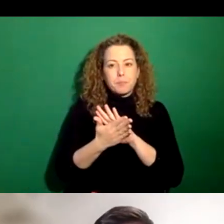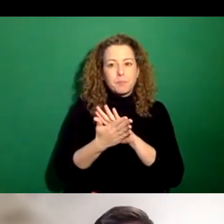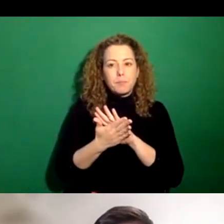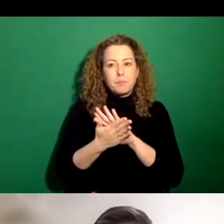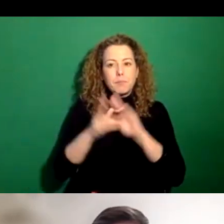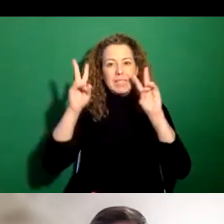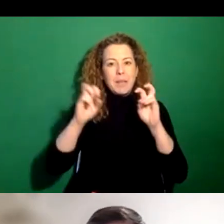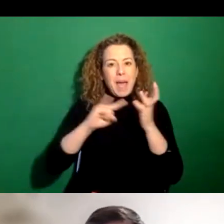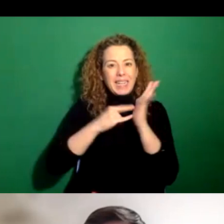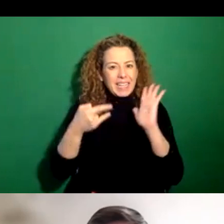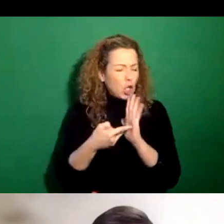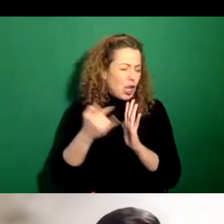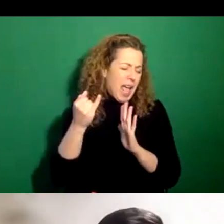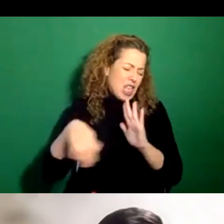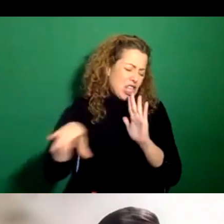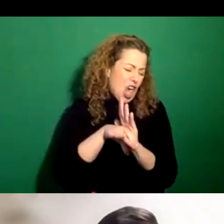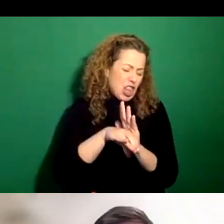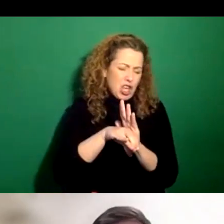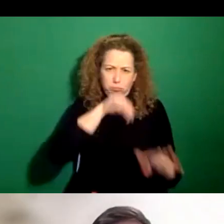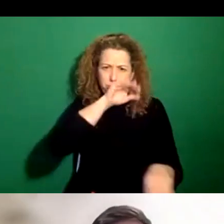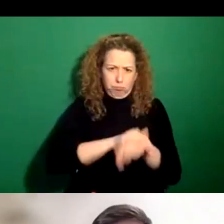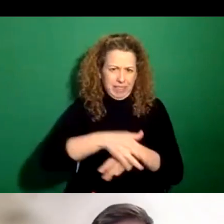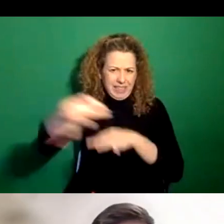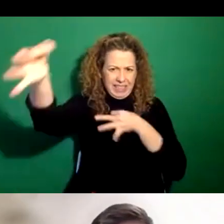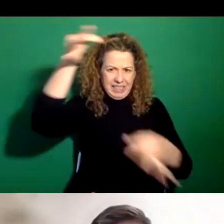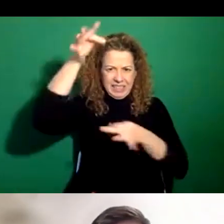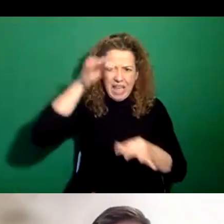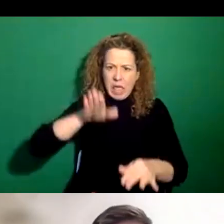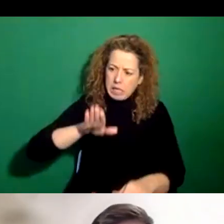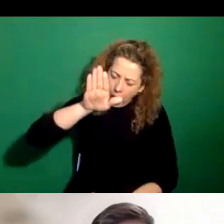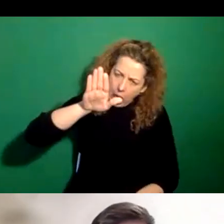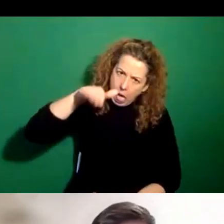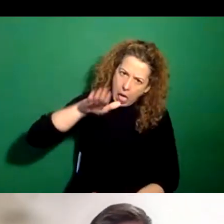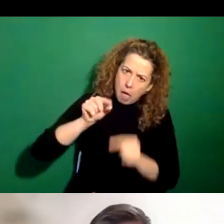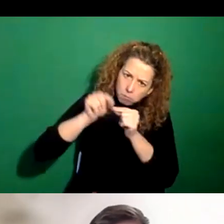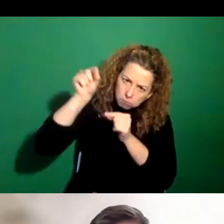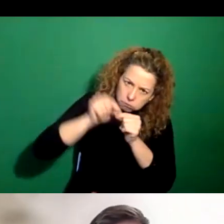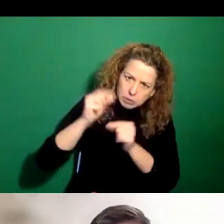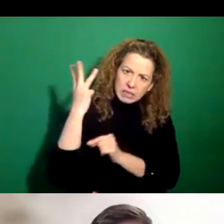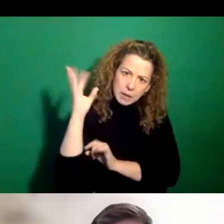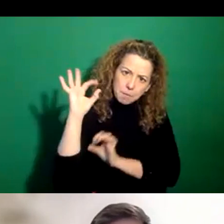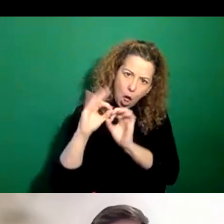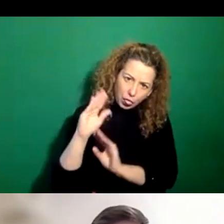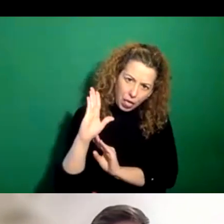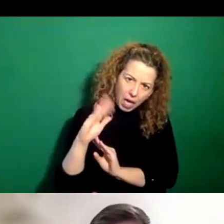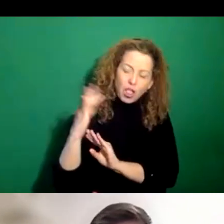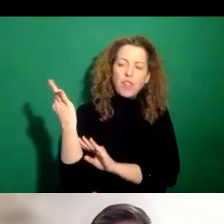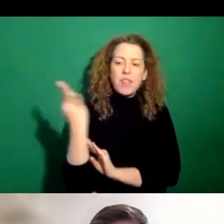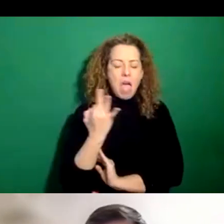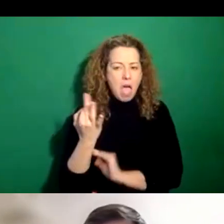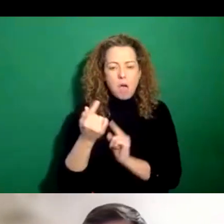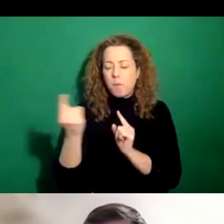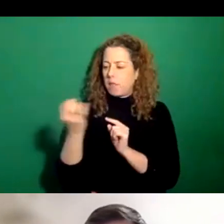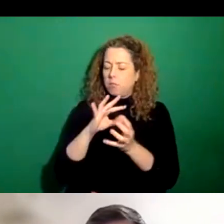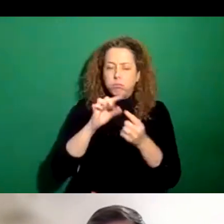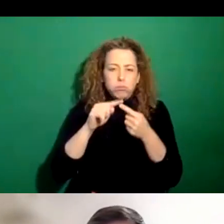tema arquitectónico, que hay un código de la edificación que nos dice, oye, una rampa tiene que tener un 3% de desnivel, tiene que tener tal,